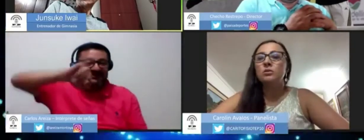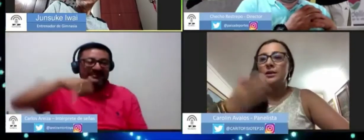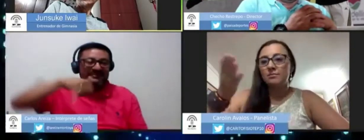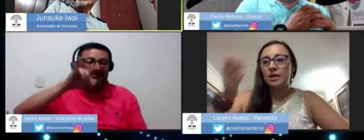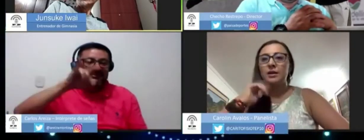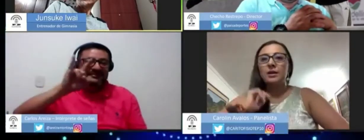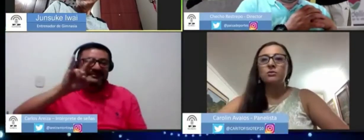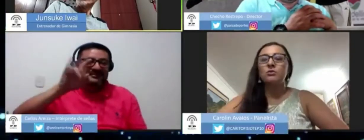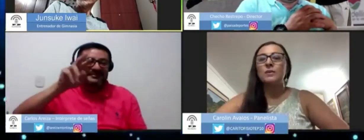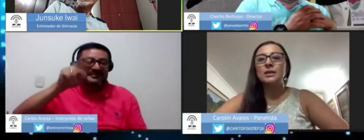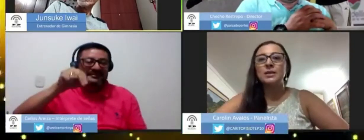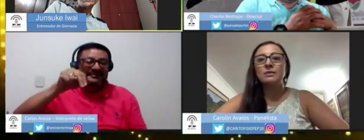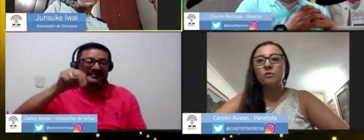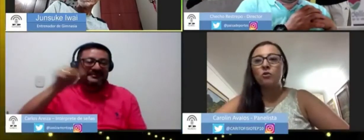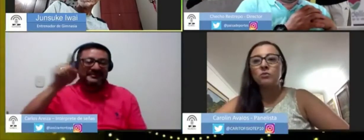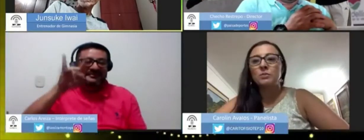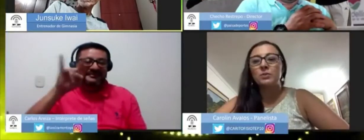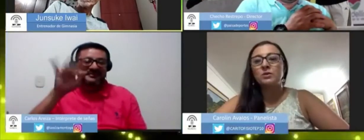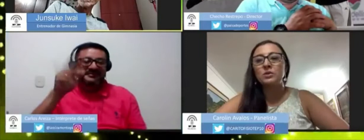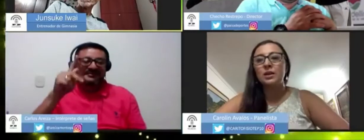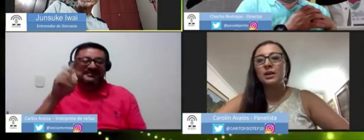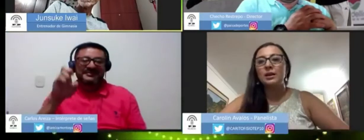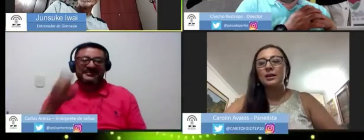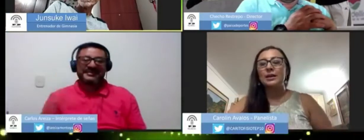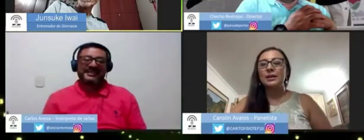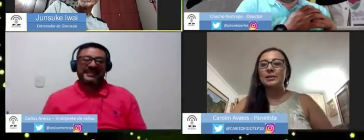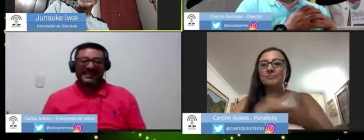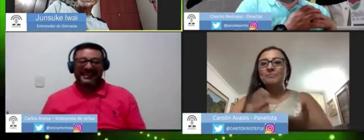que ya Carlos nos va a decir cómo se puede usted